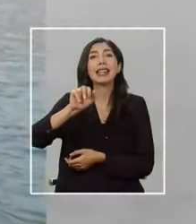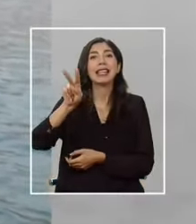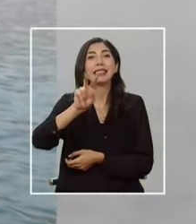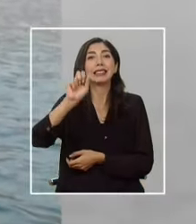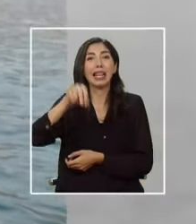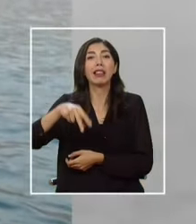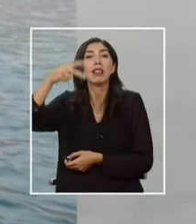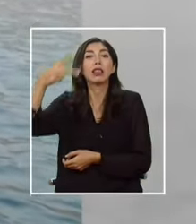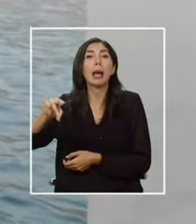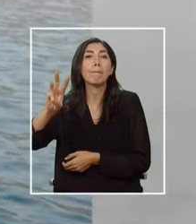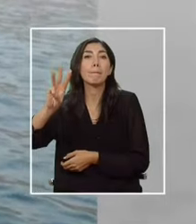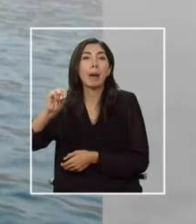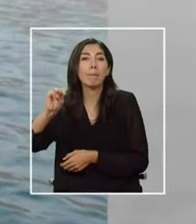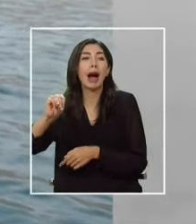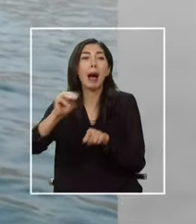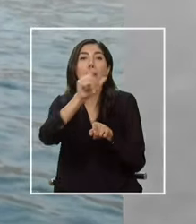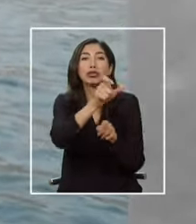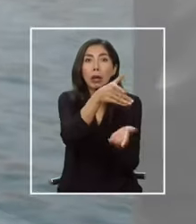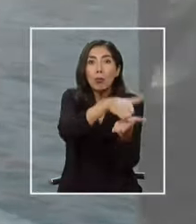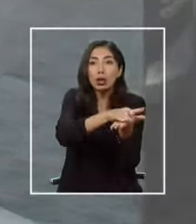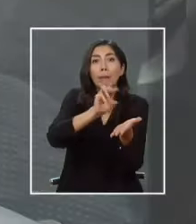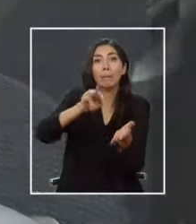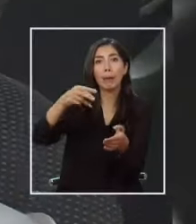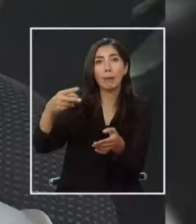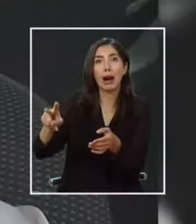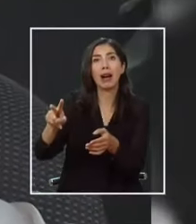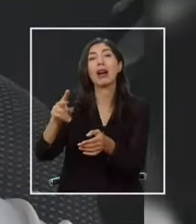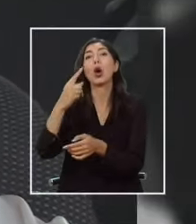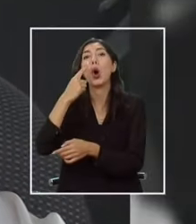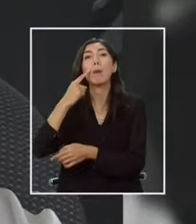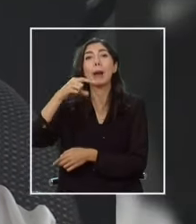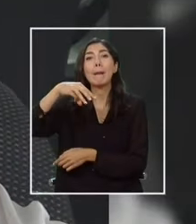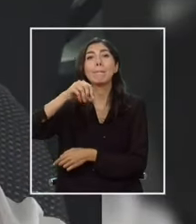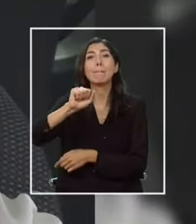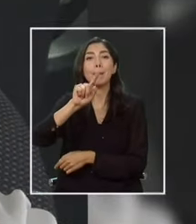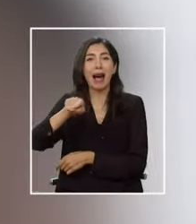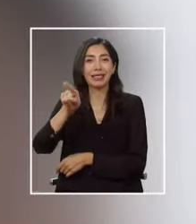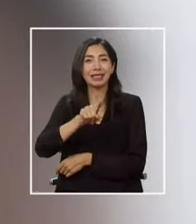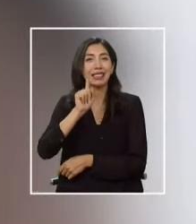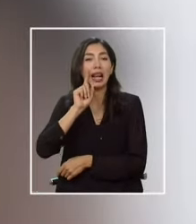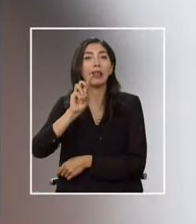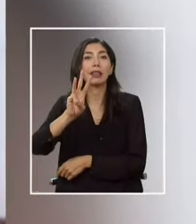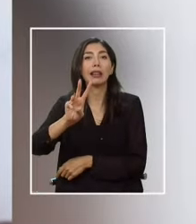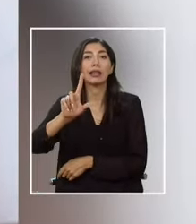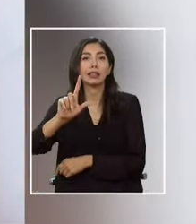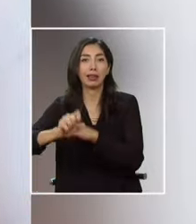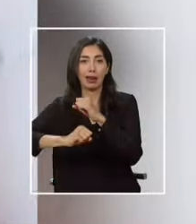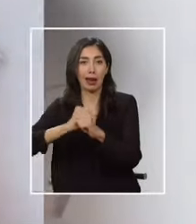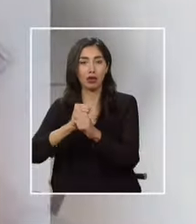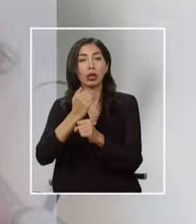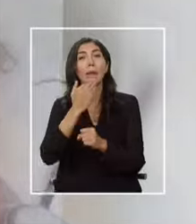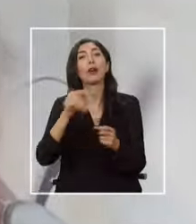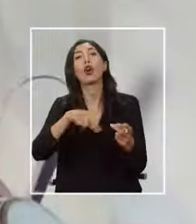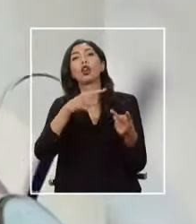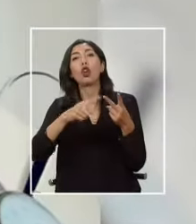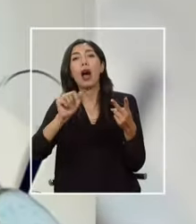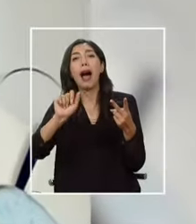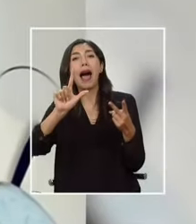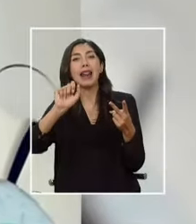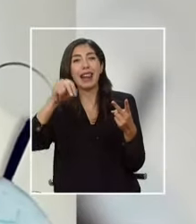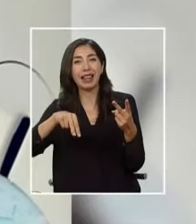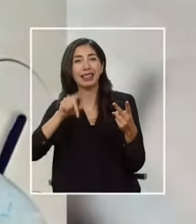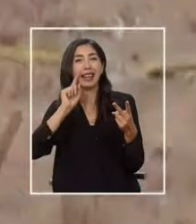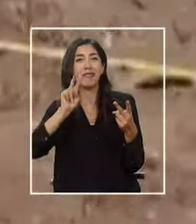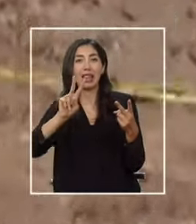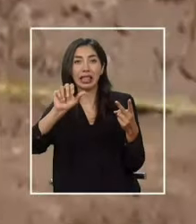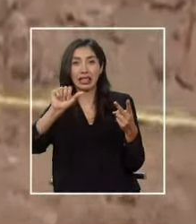primera víctima. Hablamos de Max Morales Santis, de 37 años. Él y Alan Robles Robles, de 26,